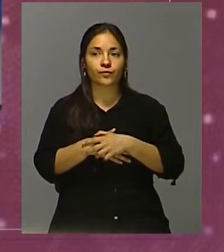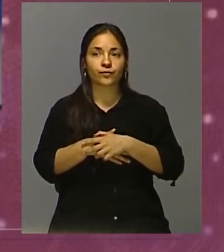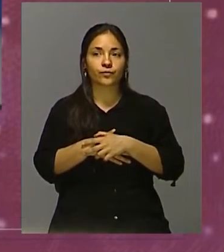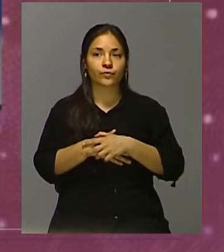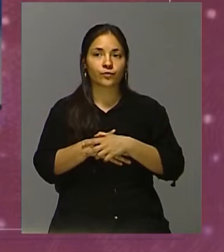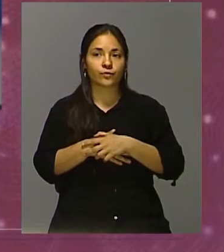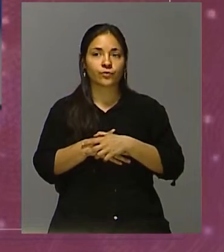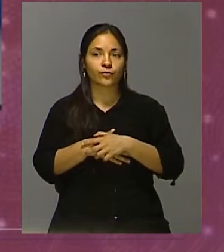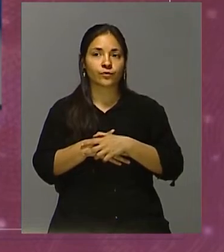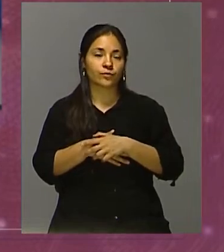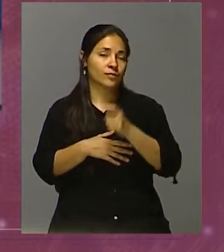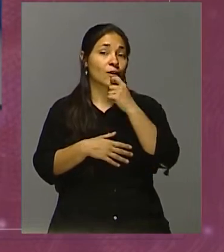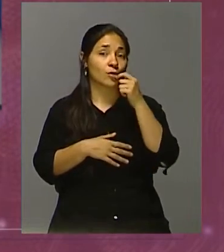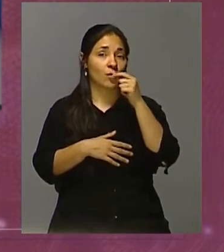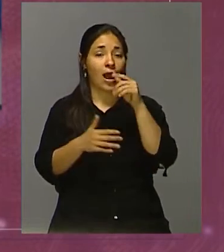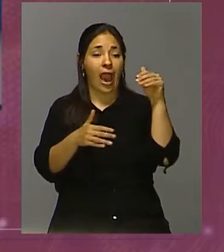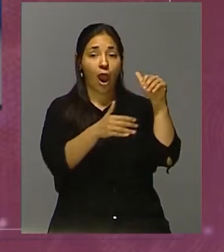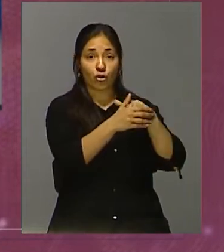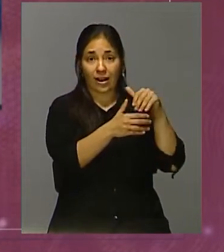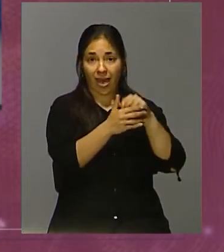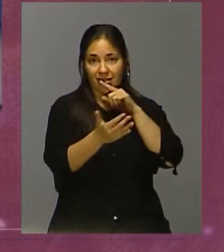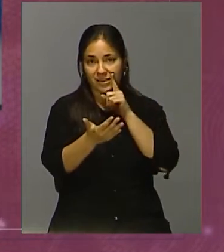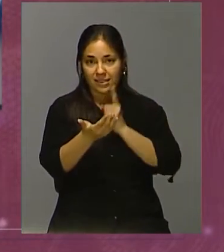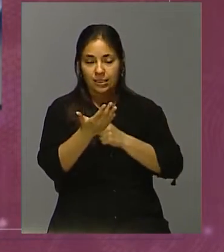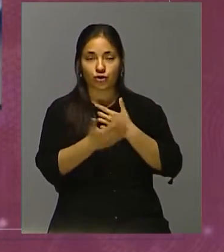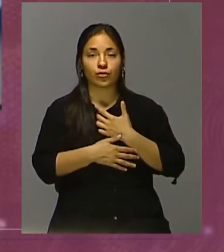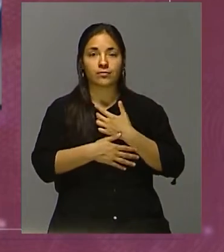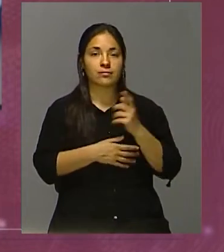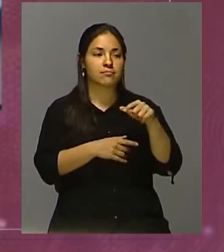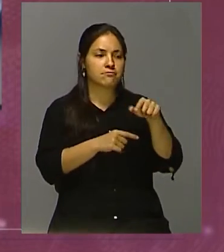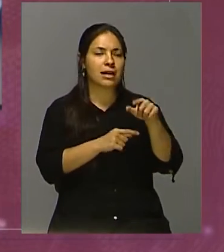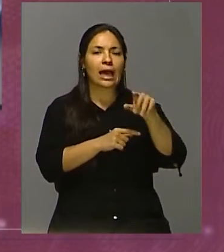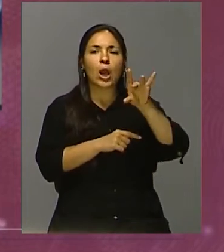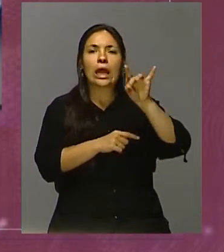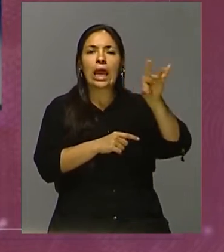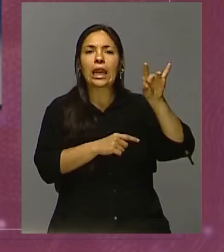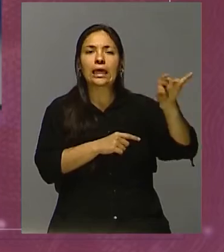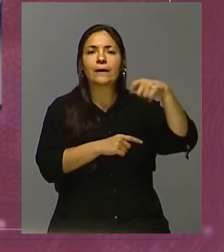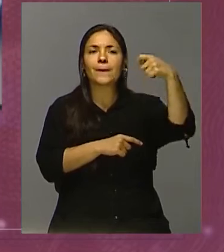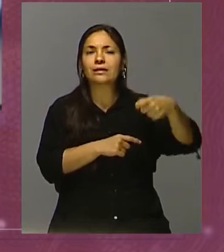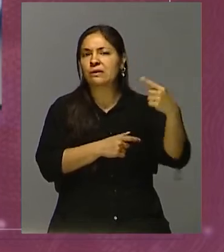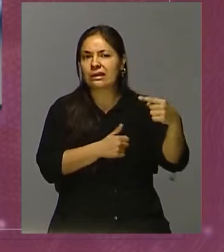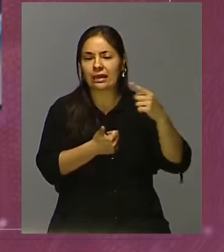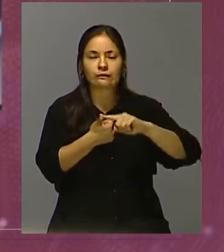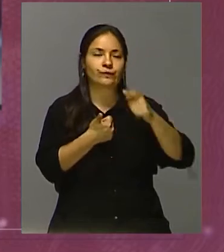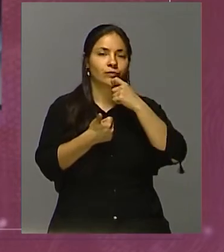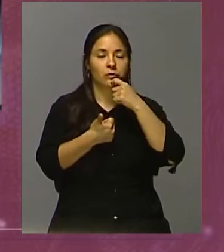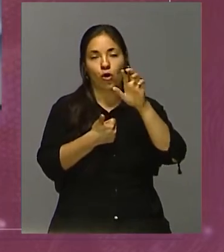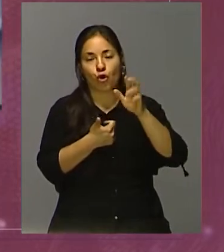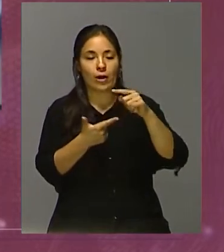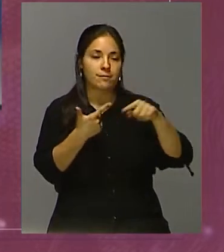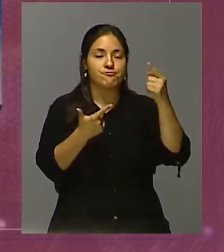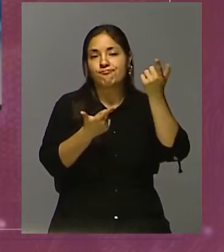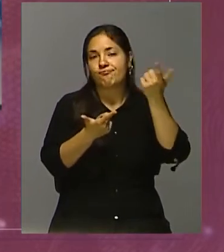Cuando vos decidís ahorrar y empezás a seleccionar en qué invertir, qué activo vas a invertir ese dinero que te cuesta